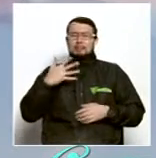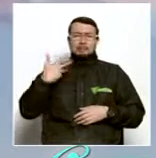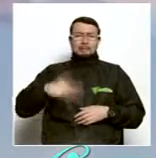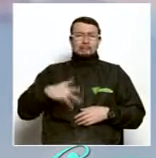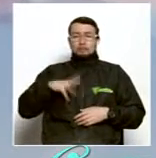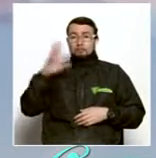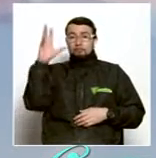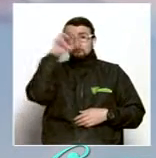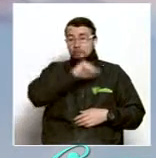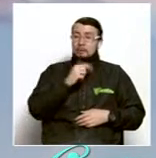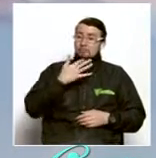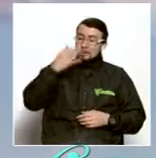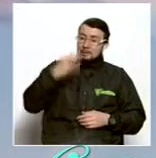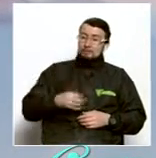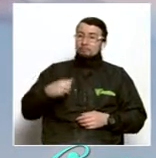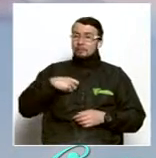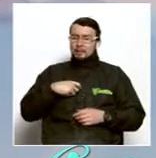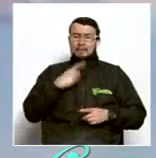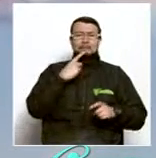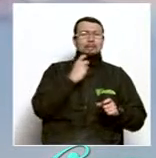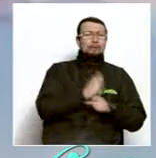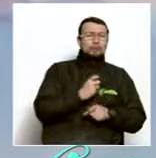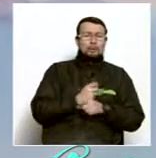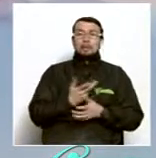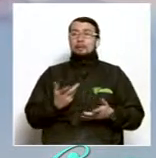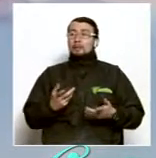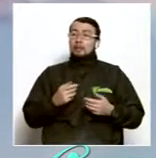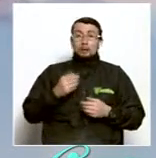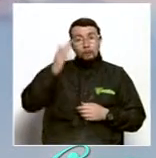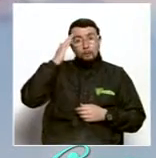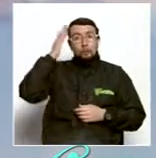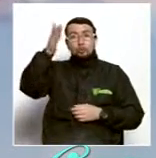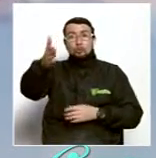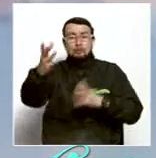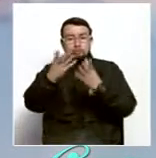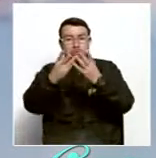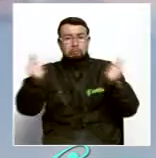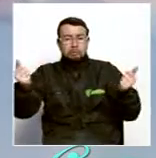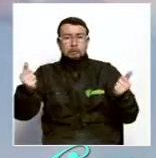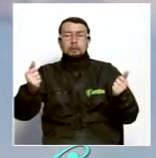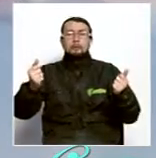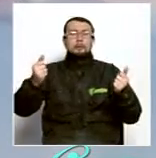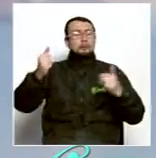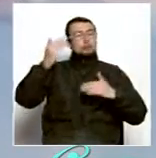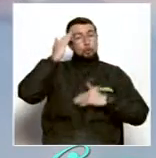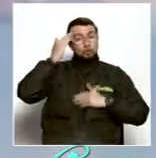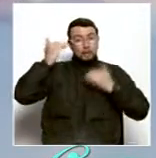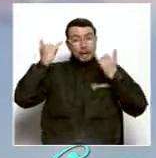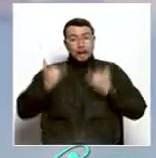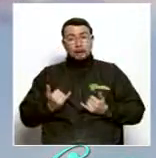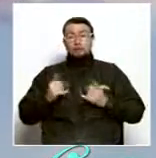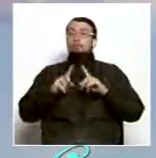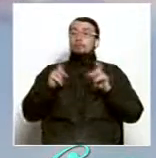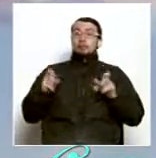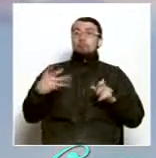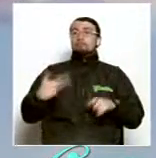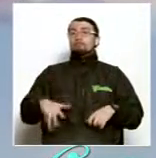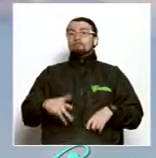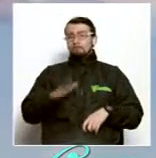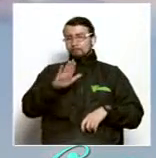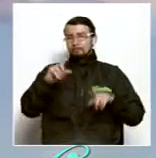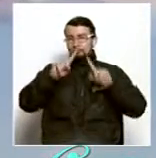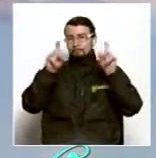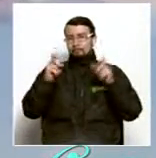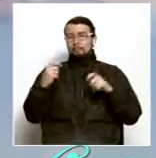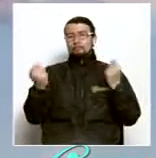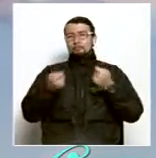realmente las dificultades, el tiempo negro que se nos viene ahora por no tener conciencia de este tema. Ya regresamos después de este